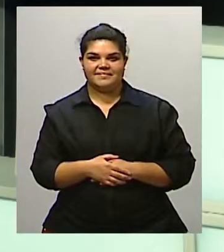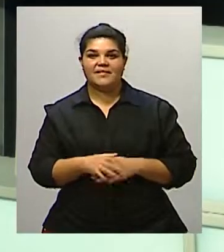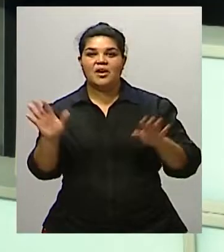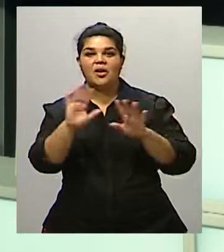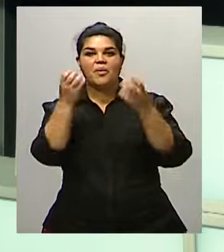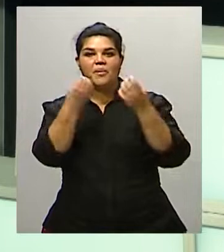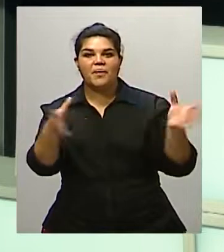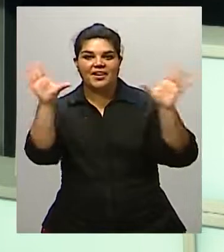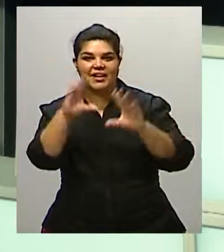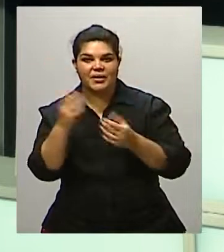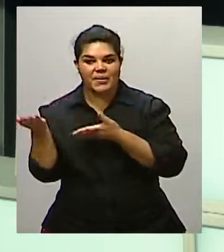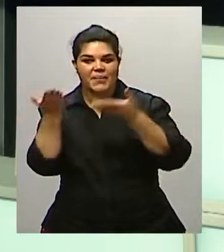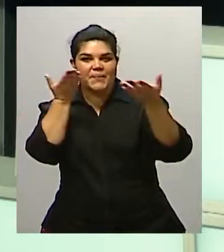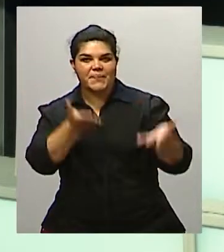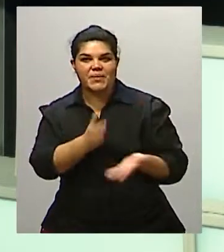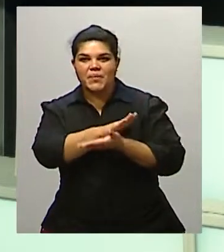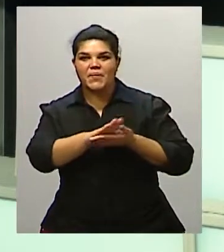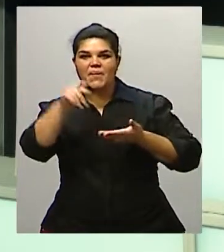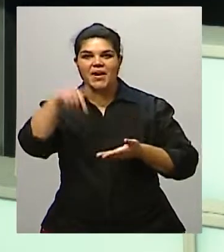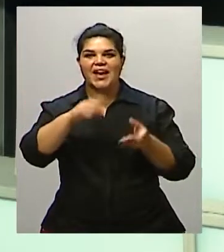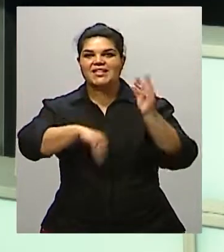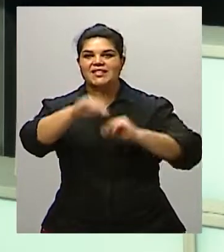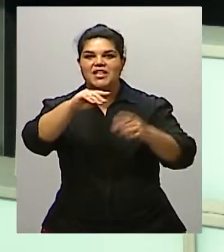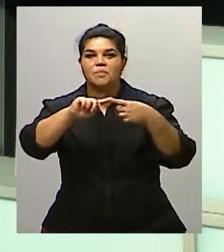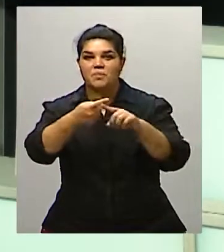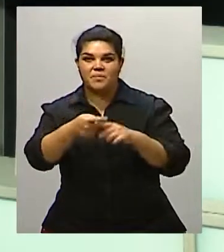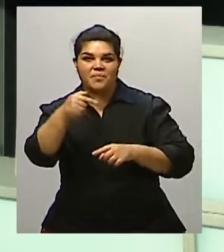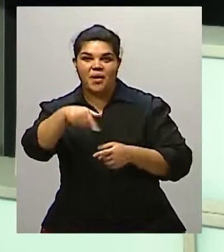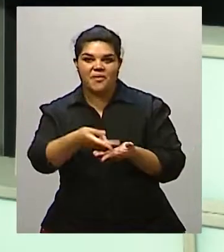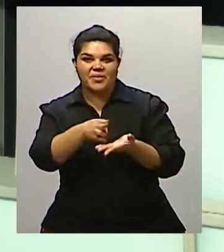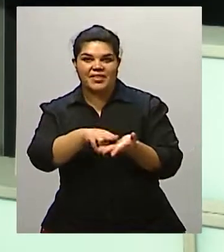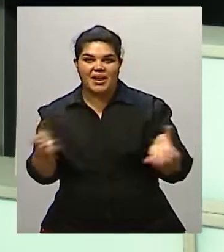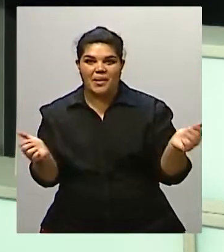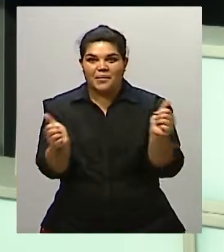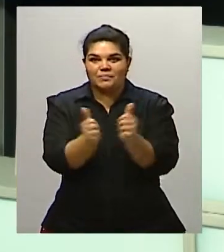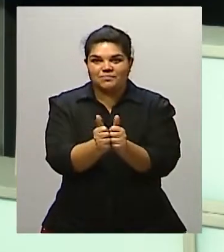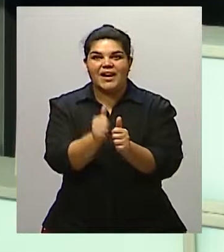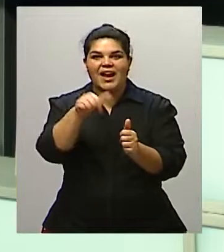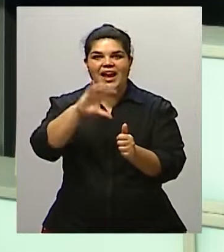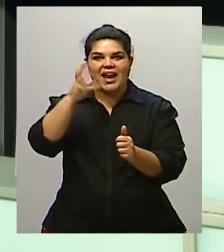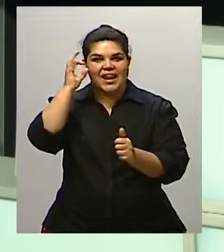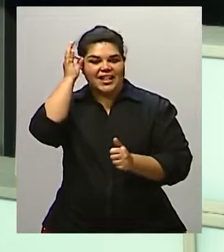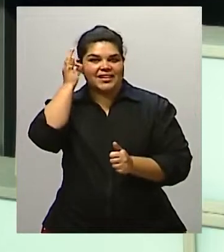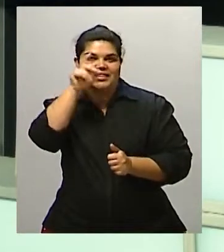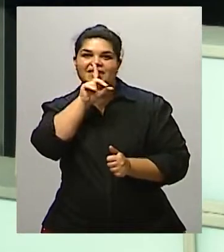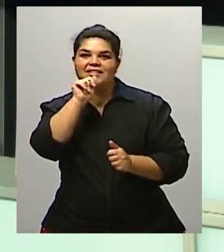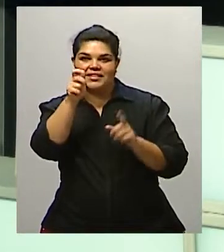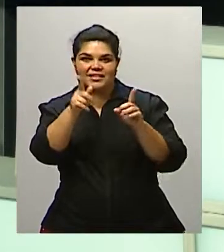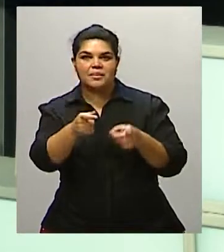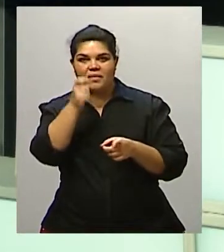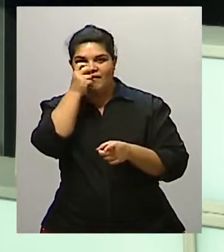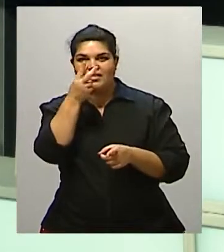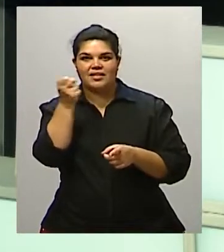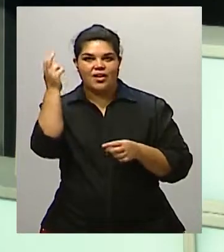¿Qué tal? Muy buenas noches, bienvenidos a esta nueva edición de Chat Político. Estamos nuevamente con ustedes a través de Señal U, el canal 30 de la TDA, 22 de